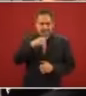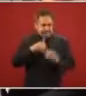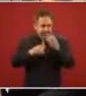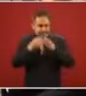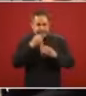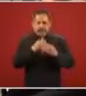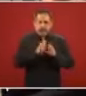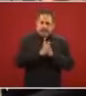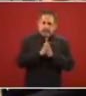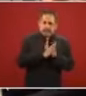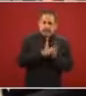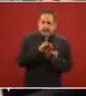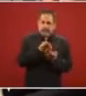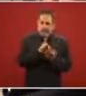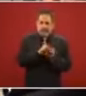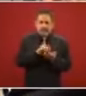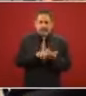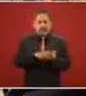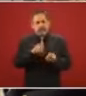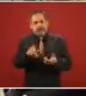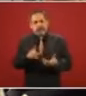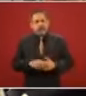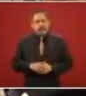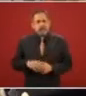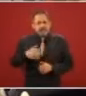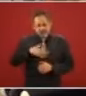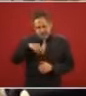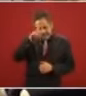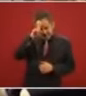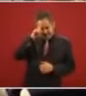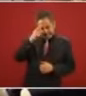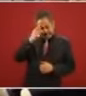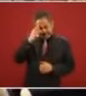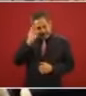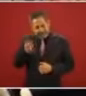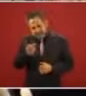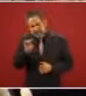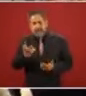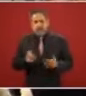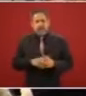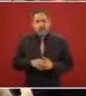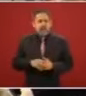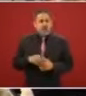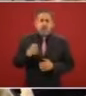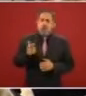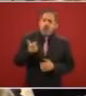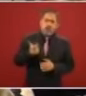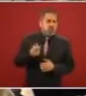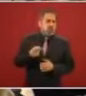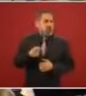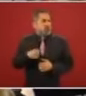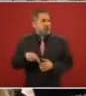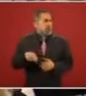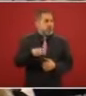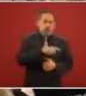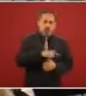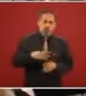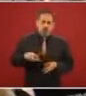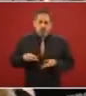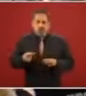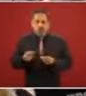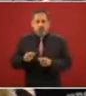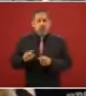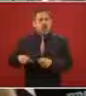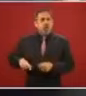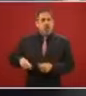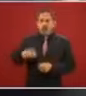hubo tamales, yo me pregunto, ¿de cuánto dinero estamos hablando para que el gobierno de la